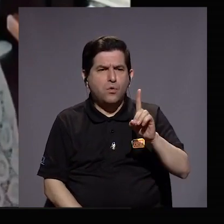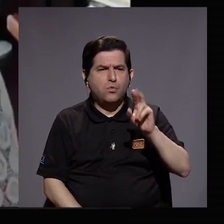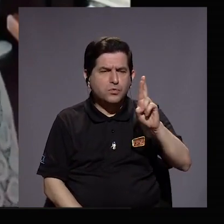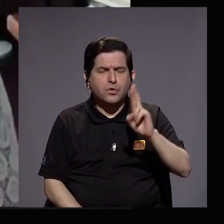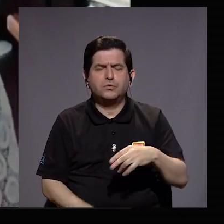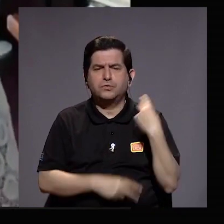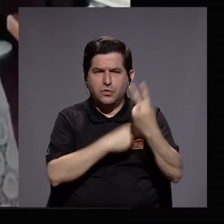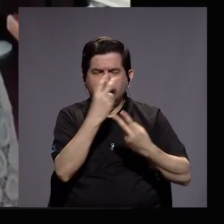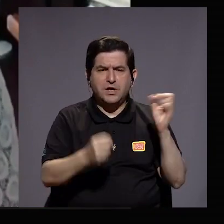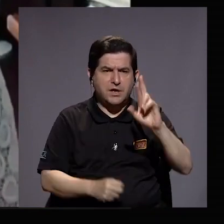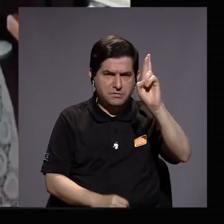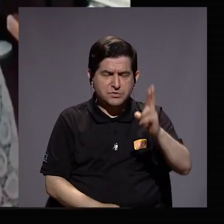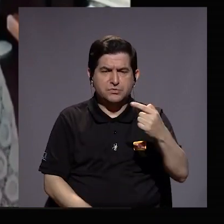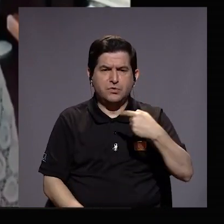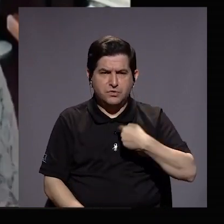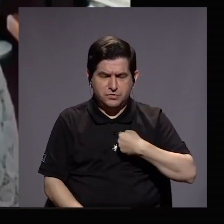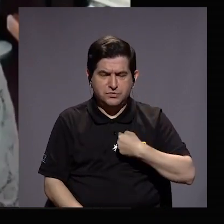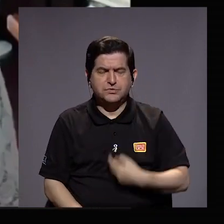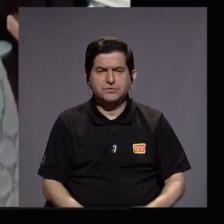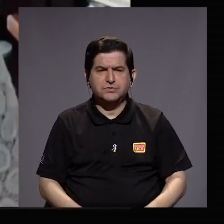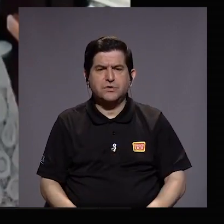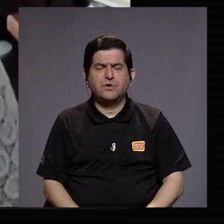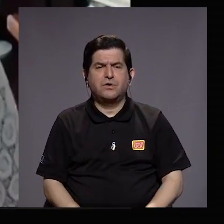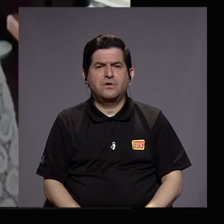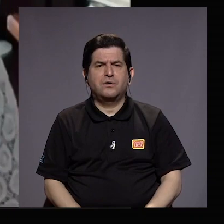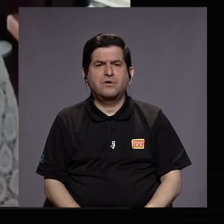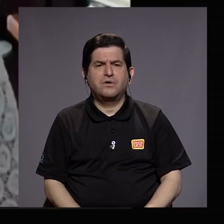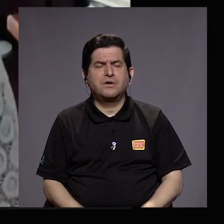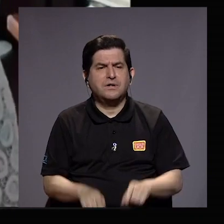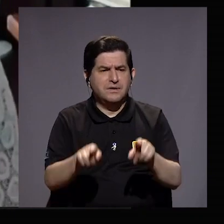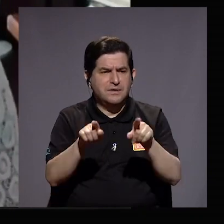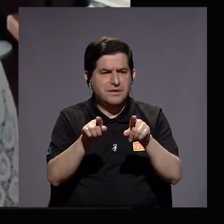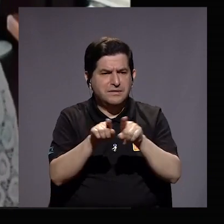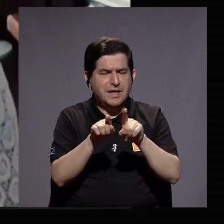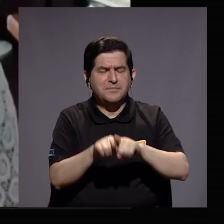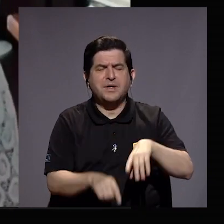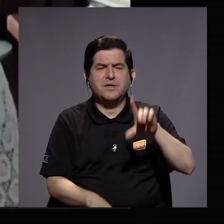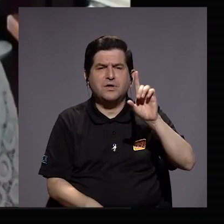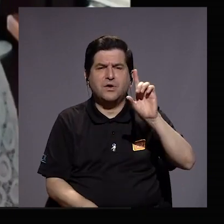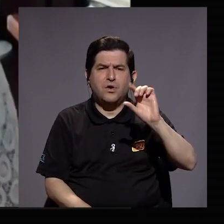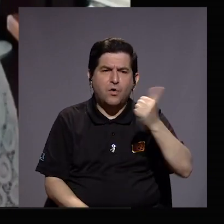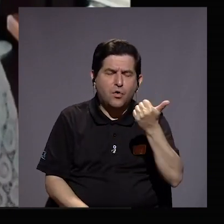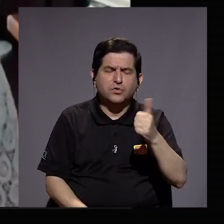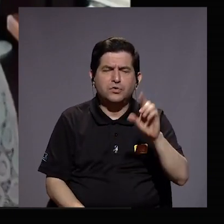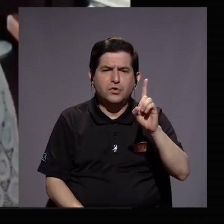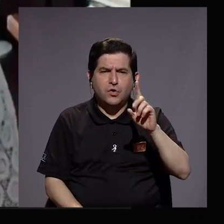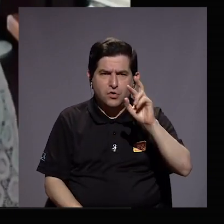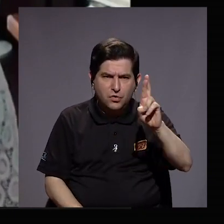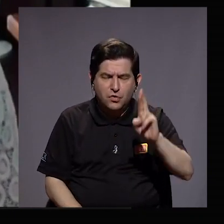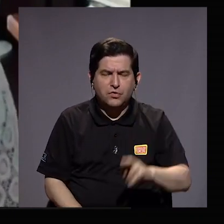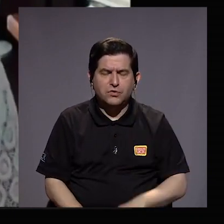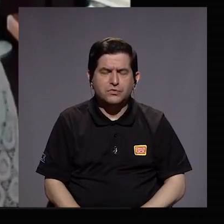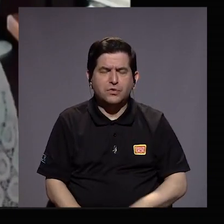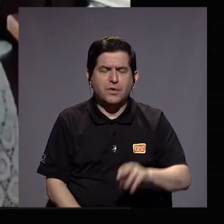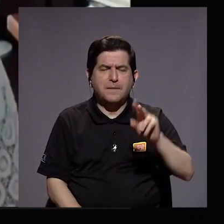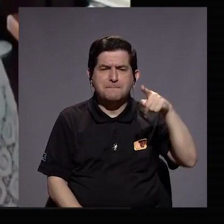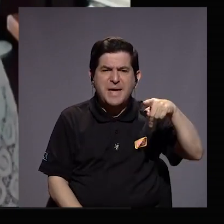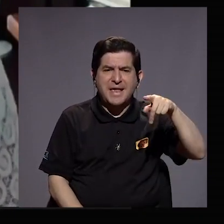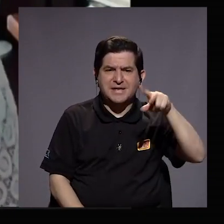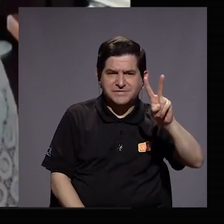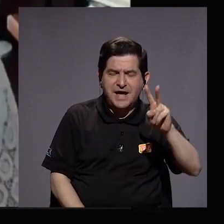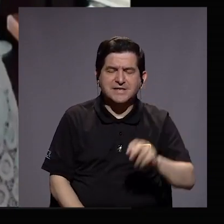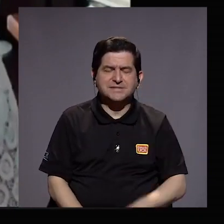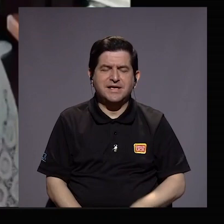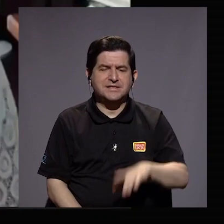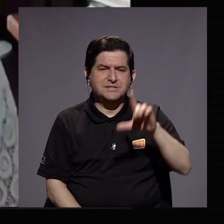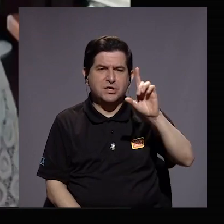Claudia Olmedo, que visitó Costa Rica estando ya yo de vuelta aquí en Argentina, el doctor Torres Vaz, que también nos visitó, el